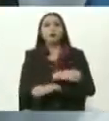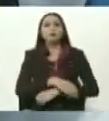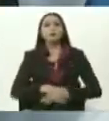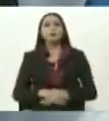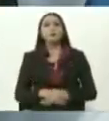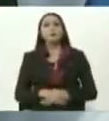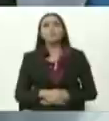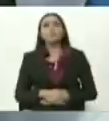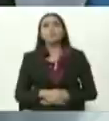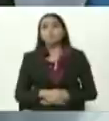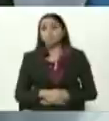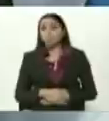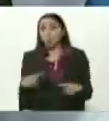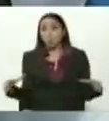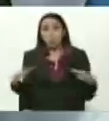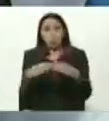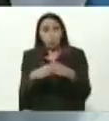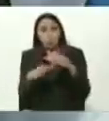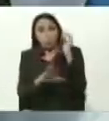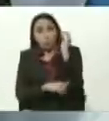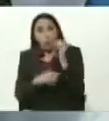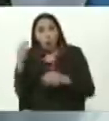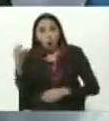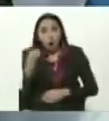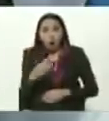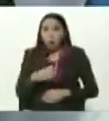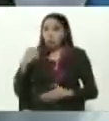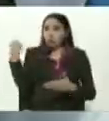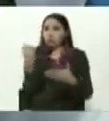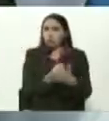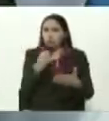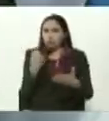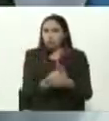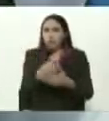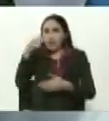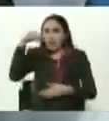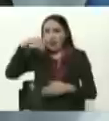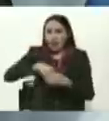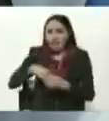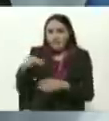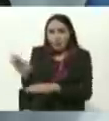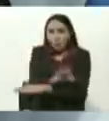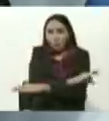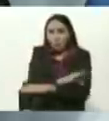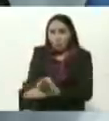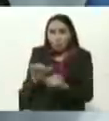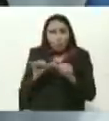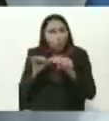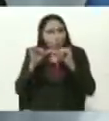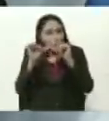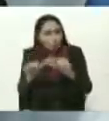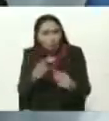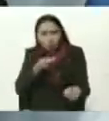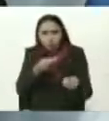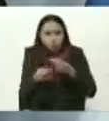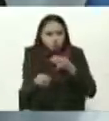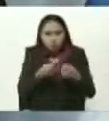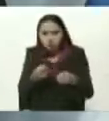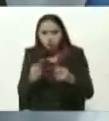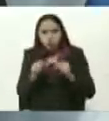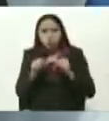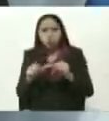La lucha contra los grupos criminales colombianos que hacen vida en la zona fronteriza continuará y